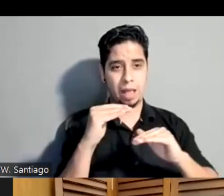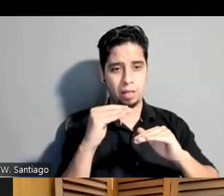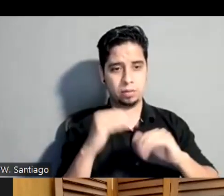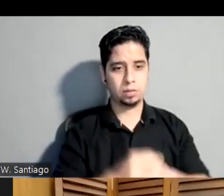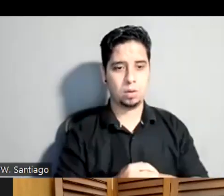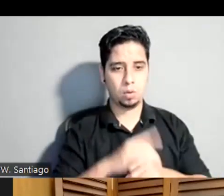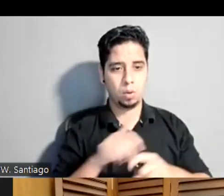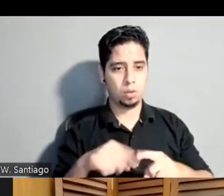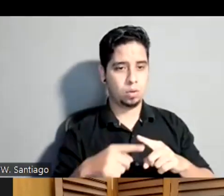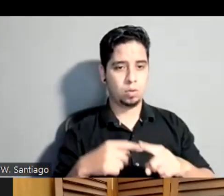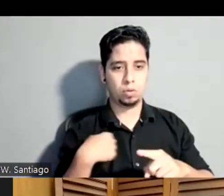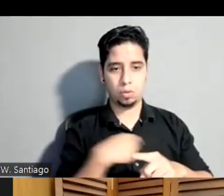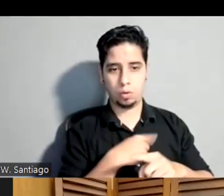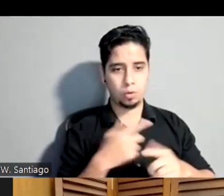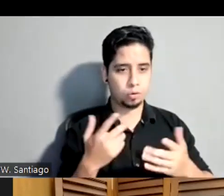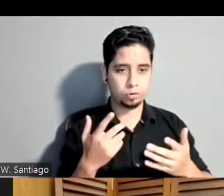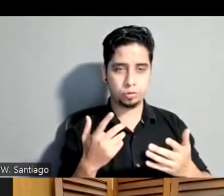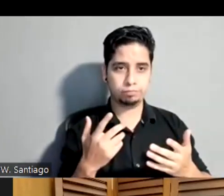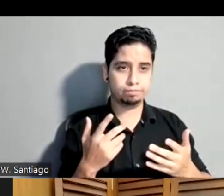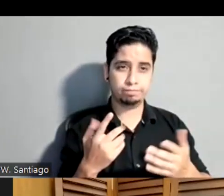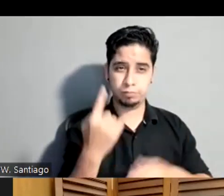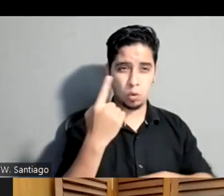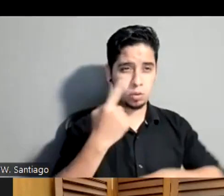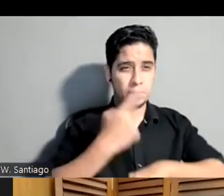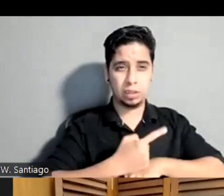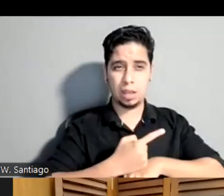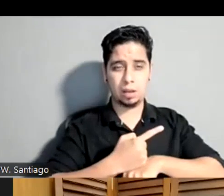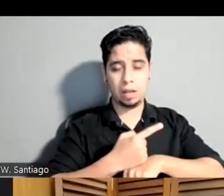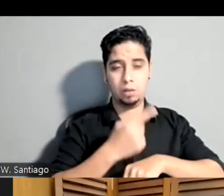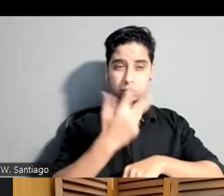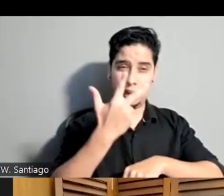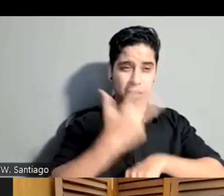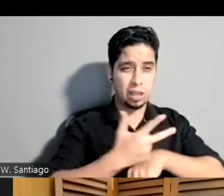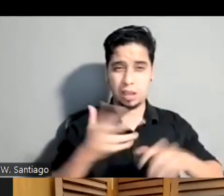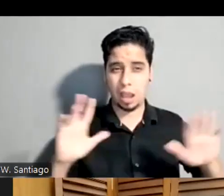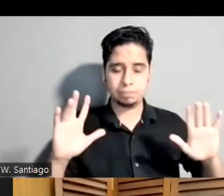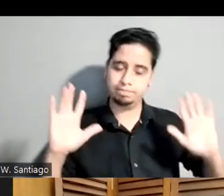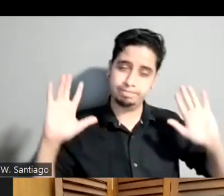la fecha, ya el Tapia no tenía más espacio, solamente pudimos hacer un fin de semana.